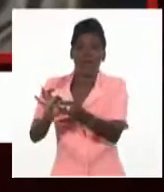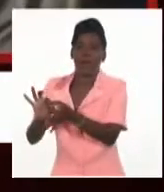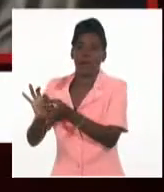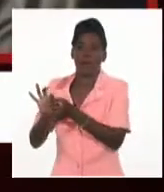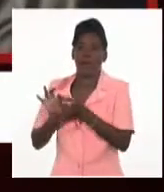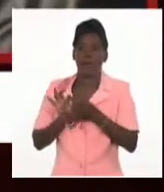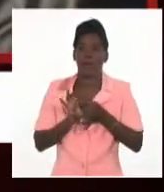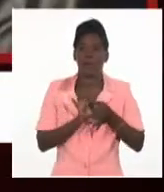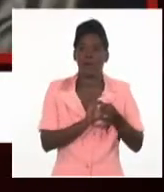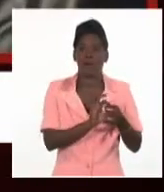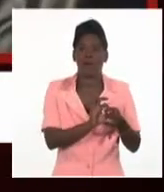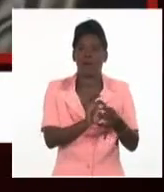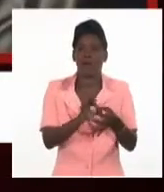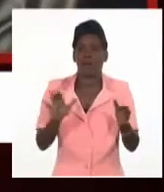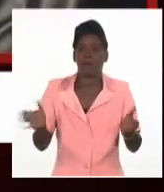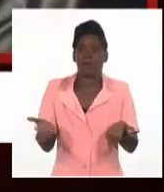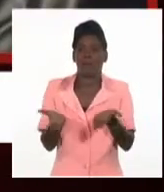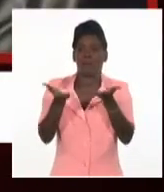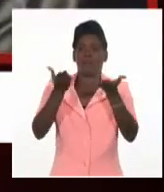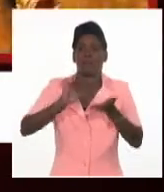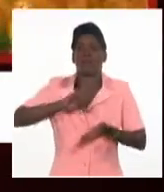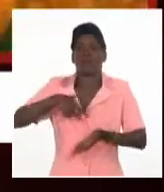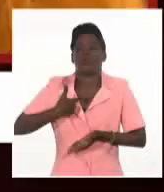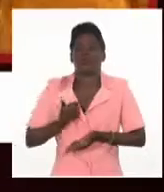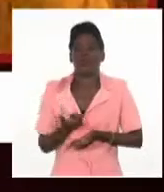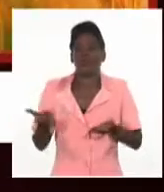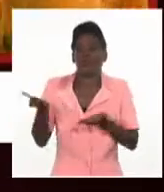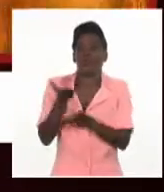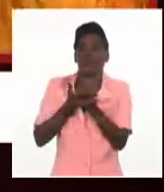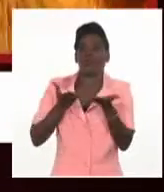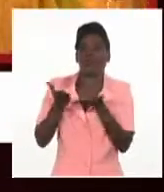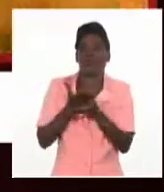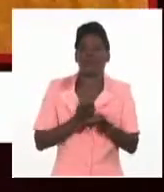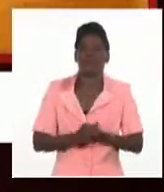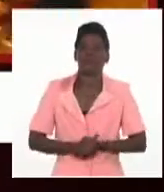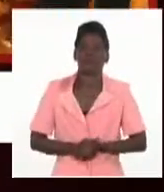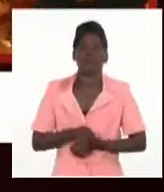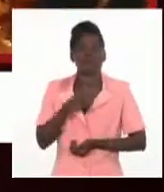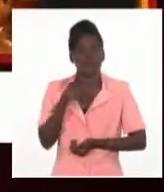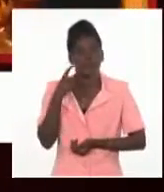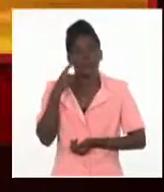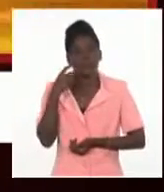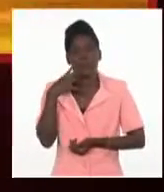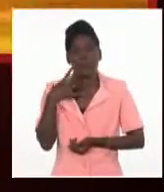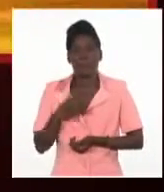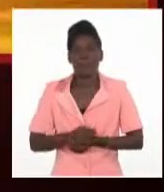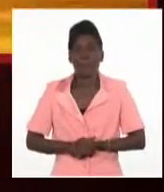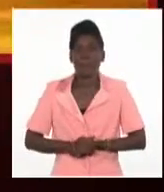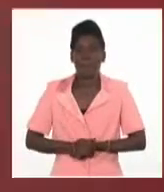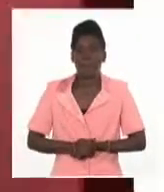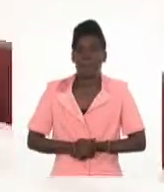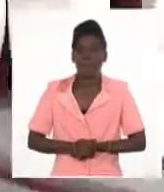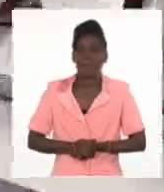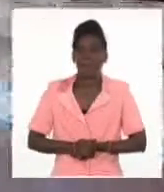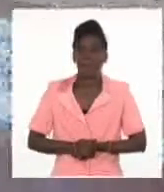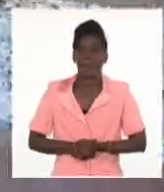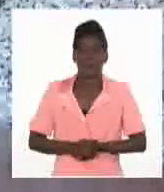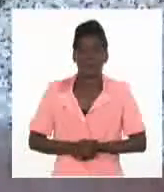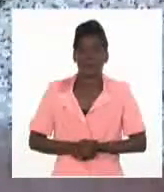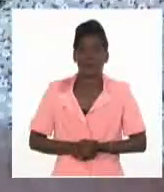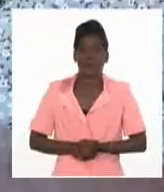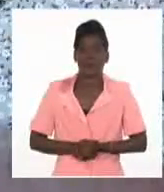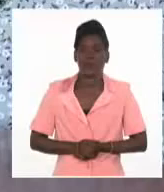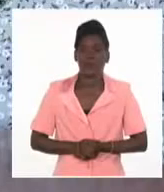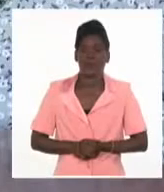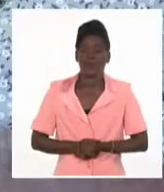en particular de la relación de la nación con su emigración. Y ese yo te diría que es otro elemento importante. El saldo para